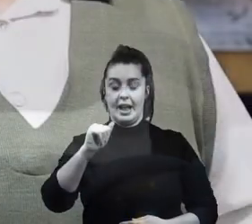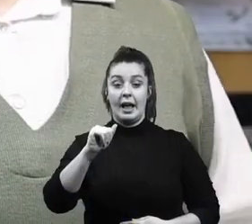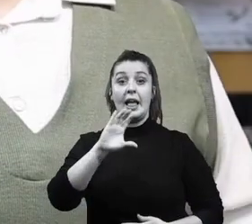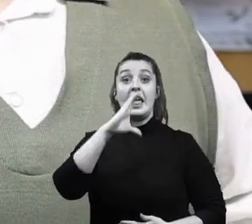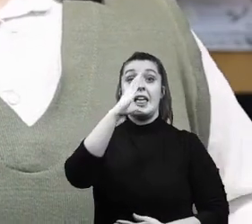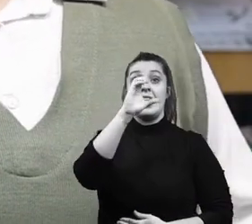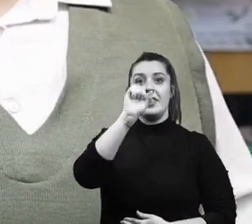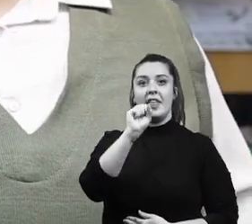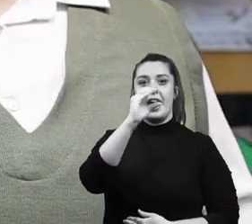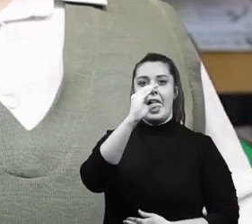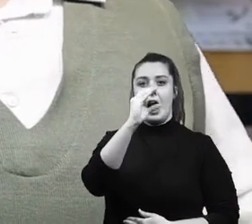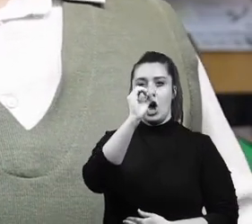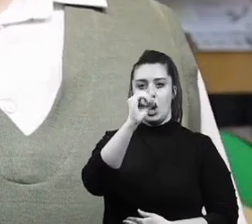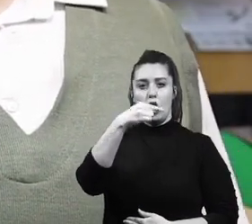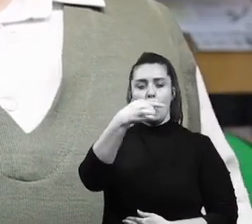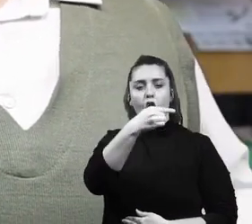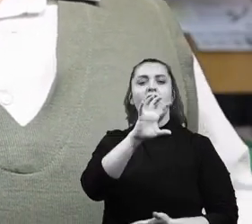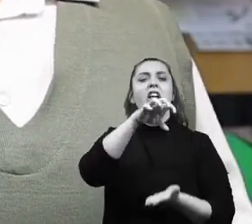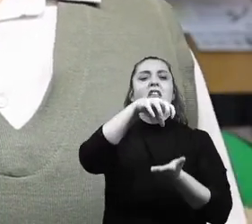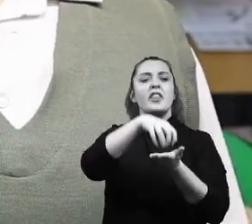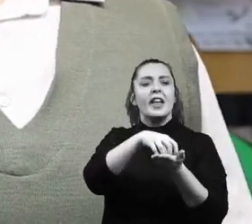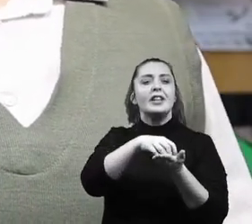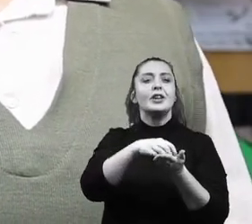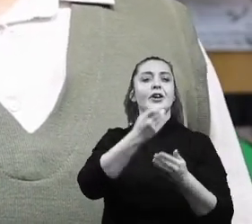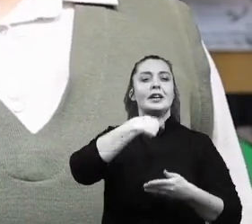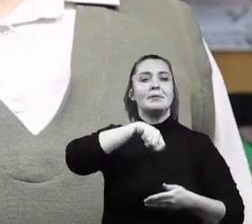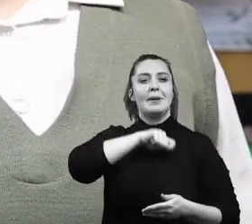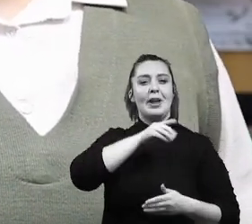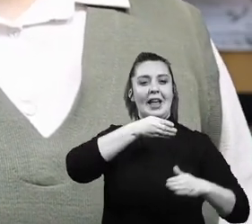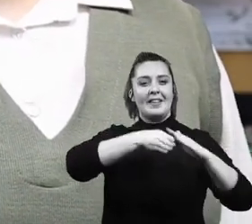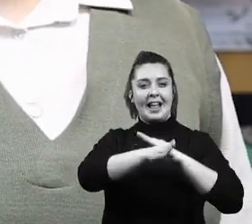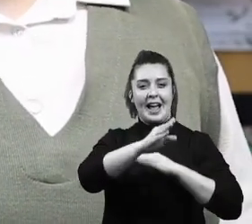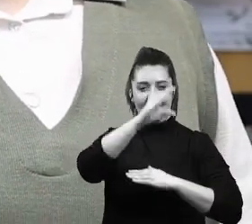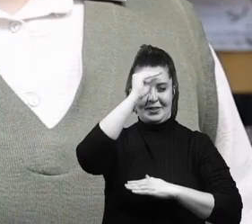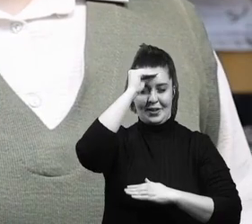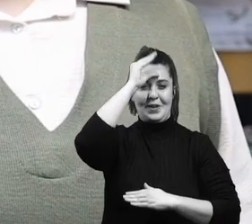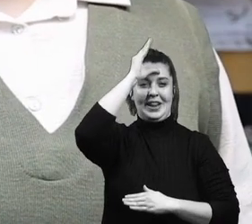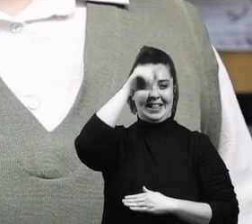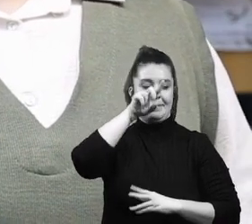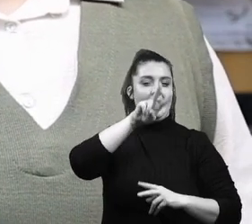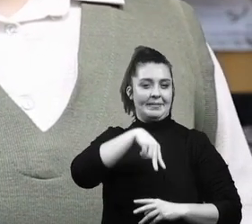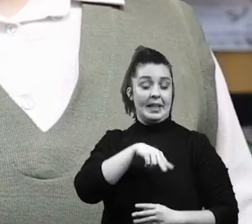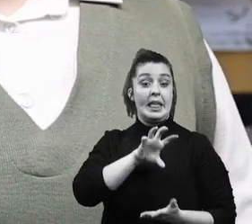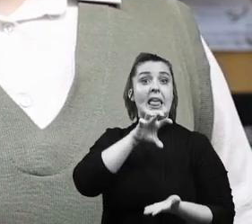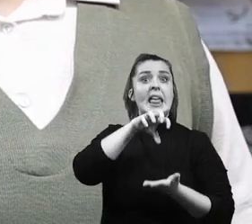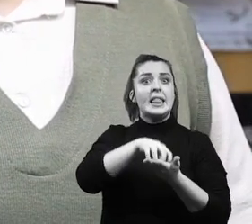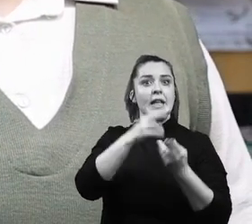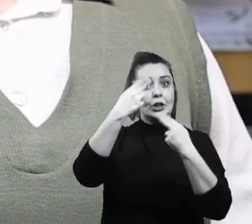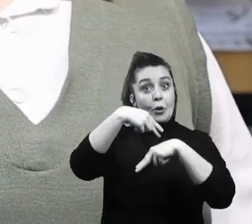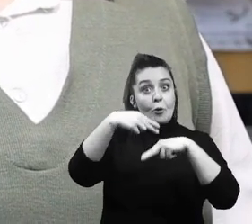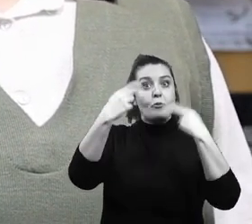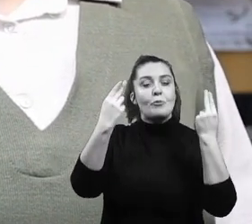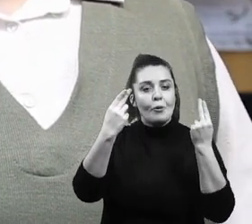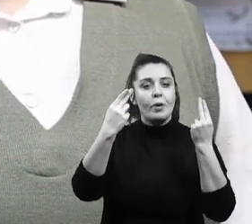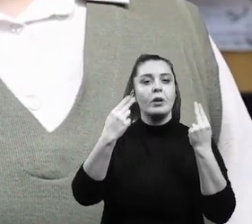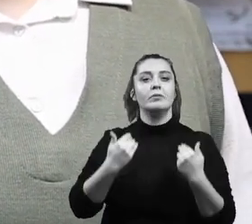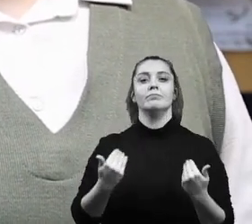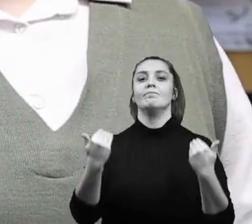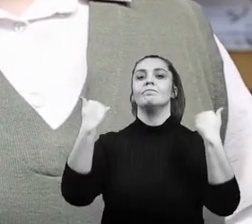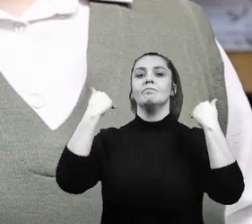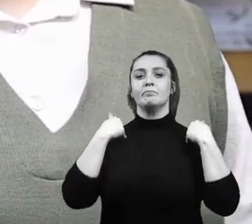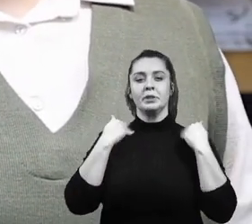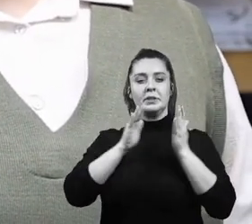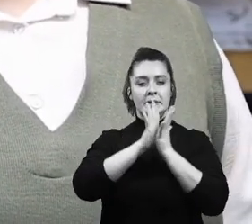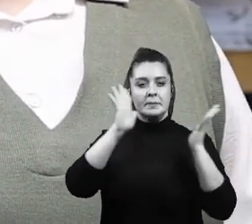El CEACOG es el Centro Español de Accesibilidad Cognitiva y es el centro público que se